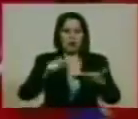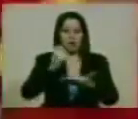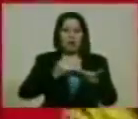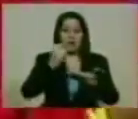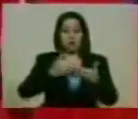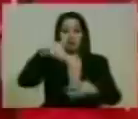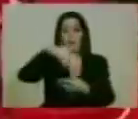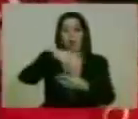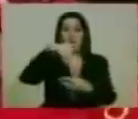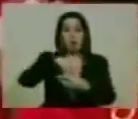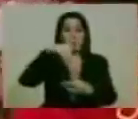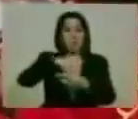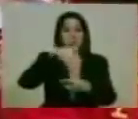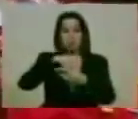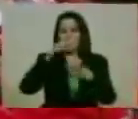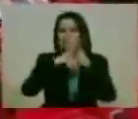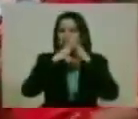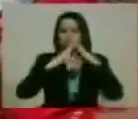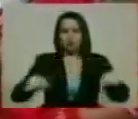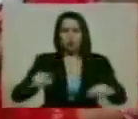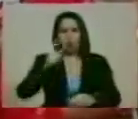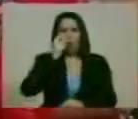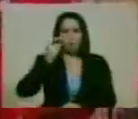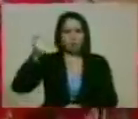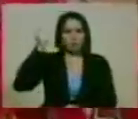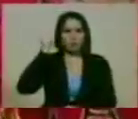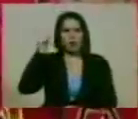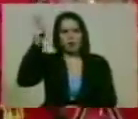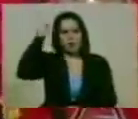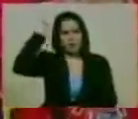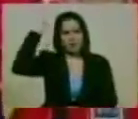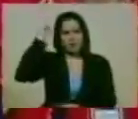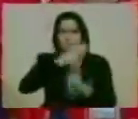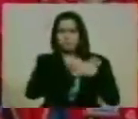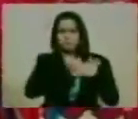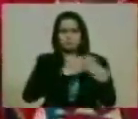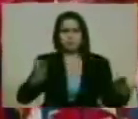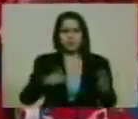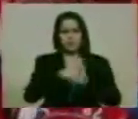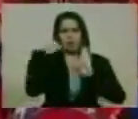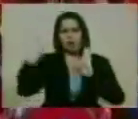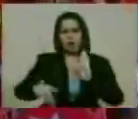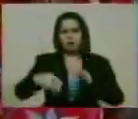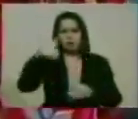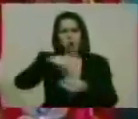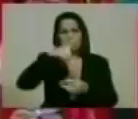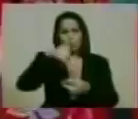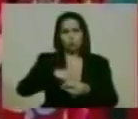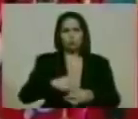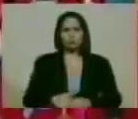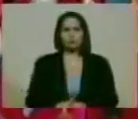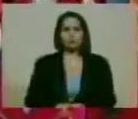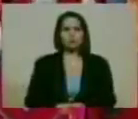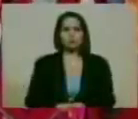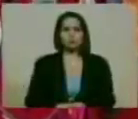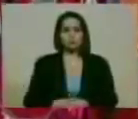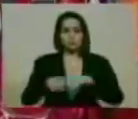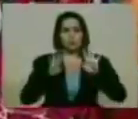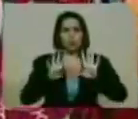electoral de todos los ciudadanos y ciudadanas indígenas para garantizar nuestro derecho al sufragio.